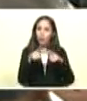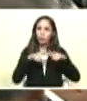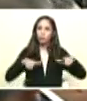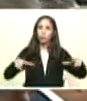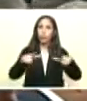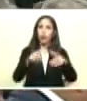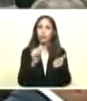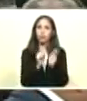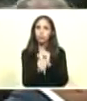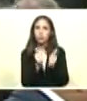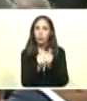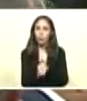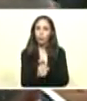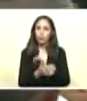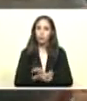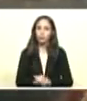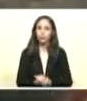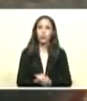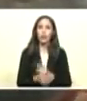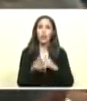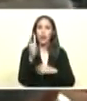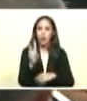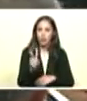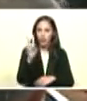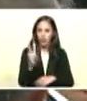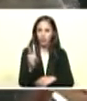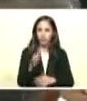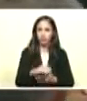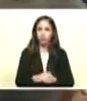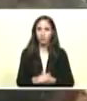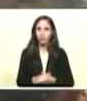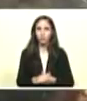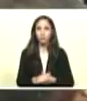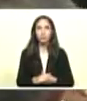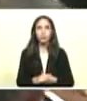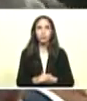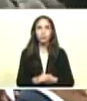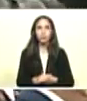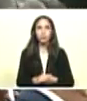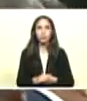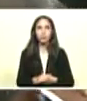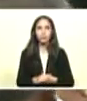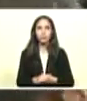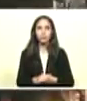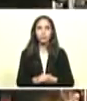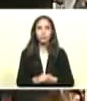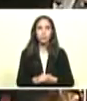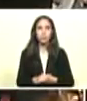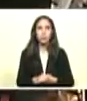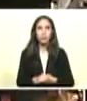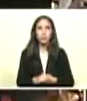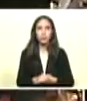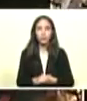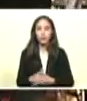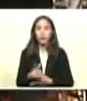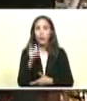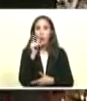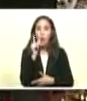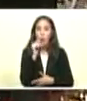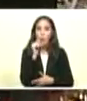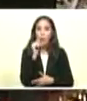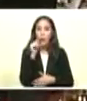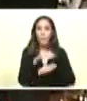Capriles, Parroquia La Vega, Municipio Bolivariano Libertador del Distrito Capital. Tenemos al ministro Pedro